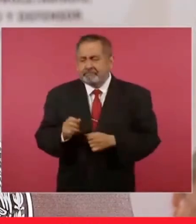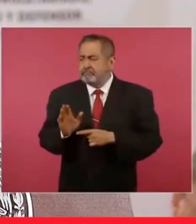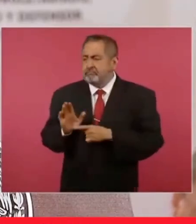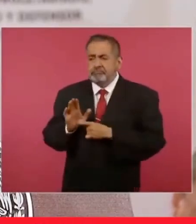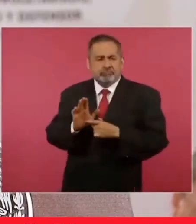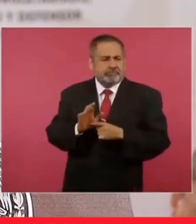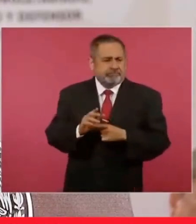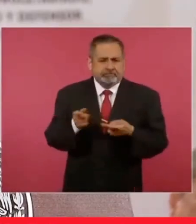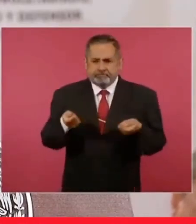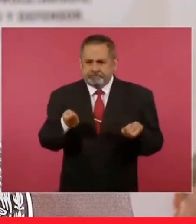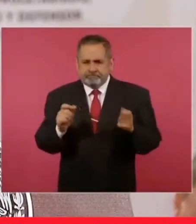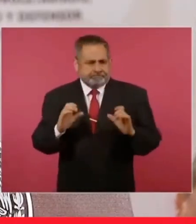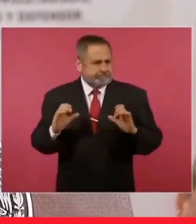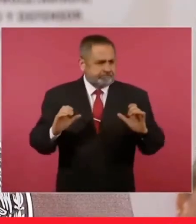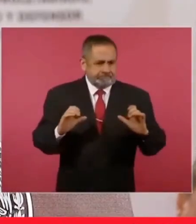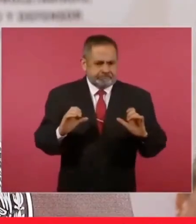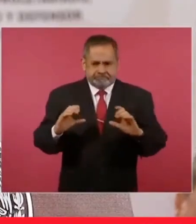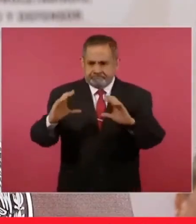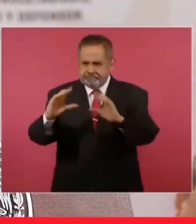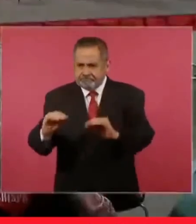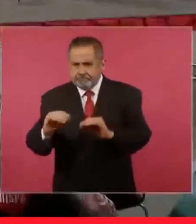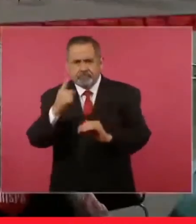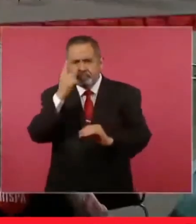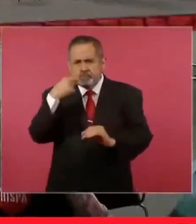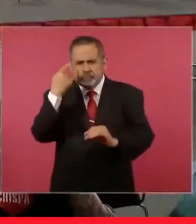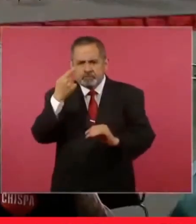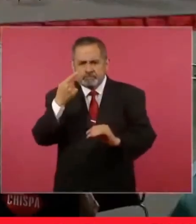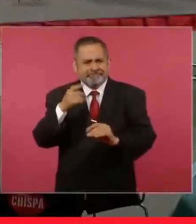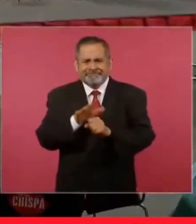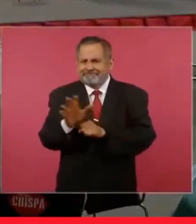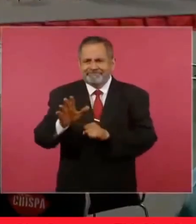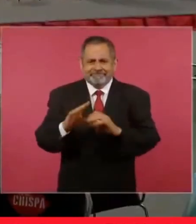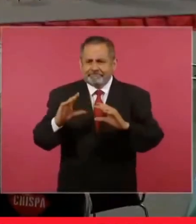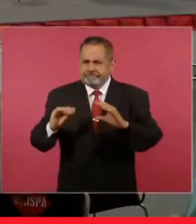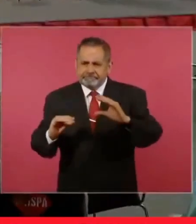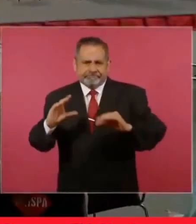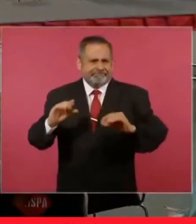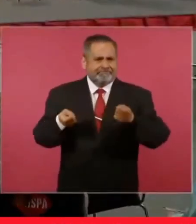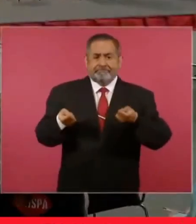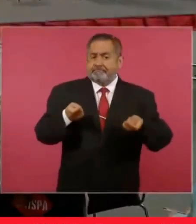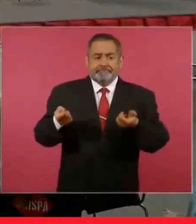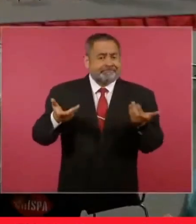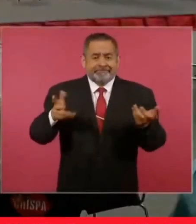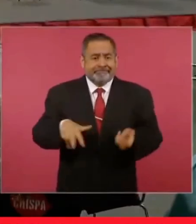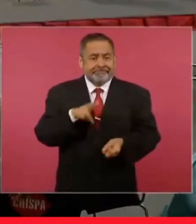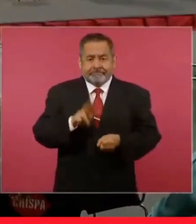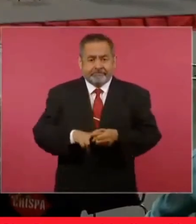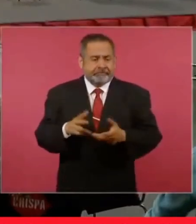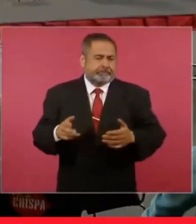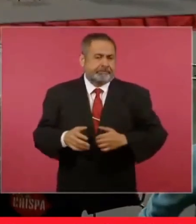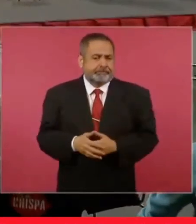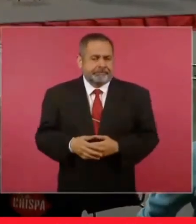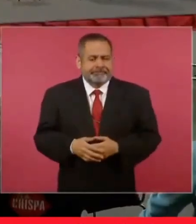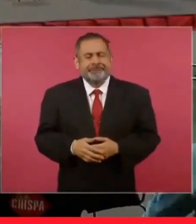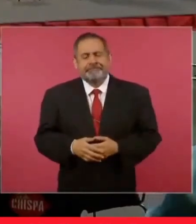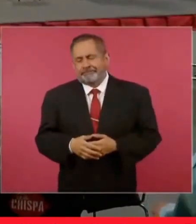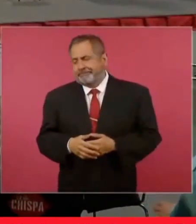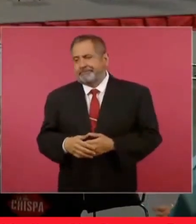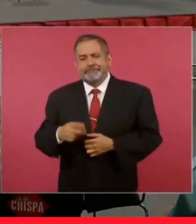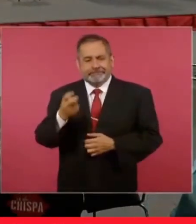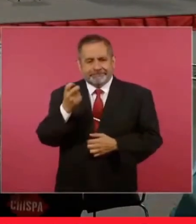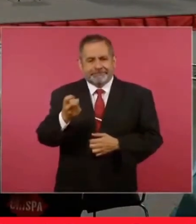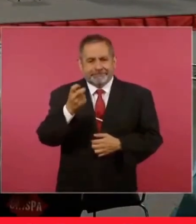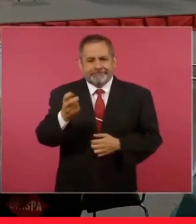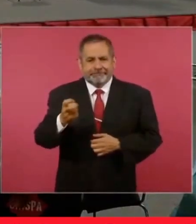presentado en periodos de 1 hora. Insistimos, este tema se provocó en